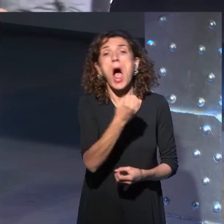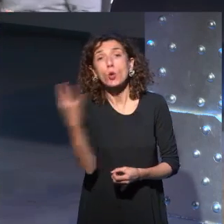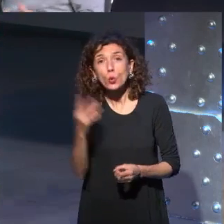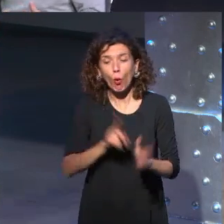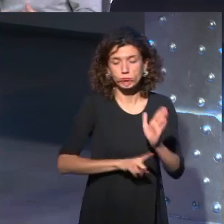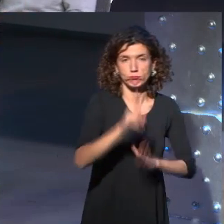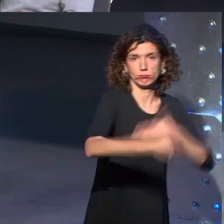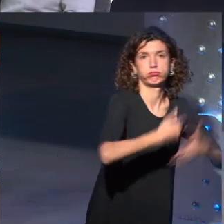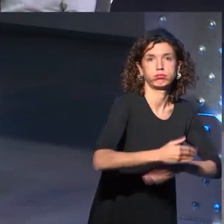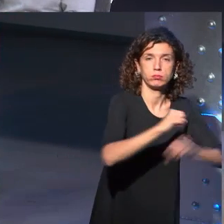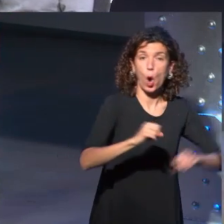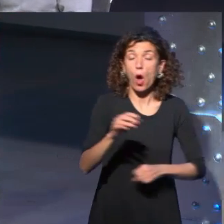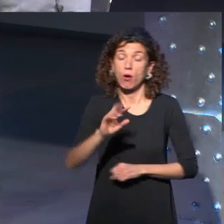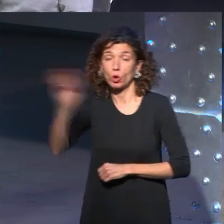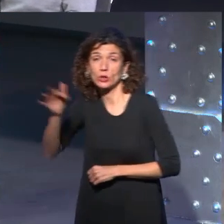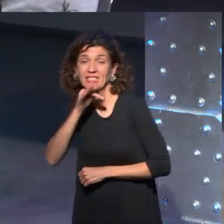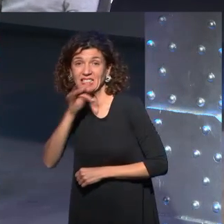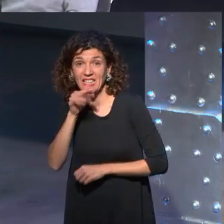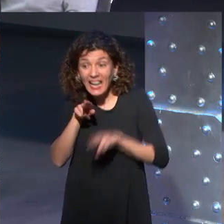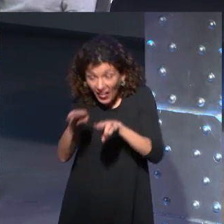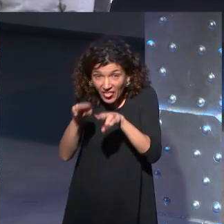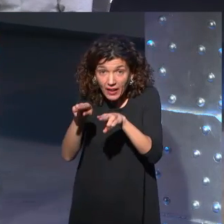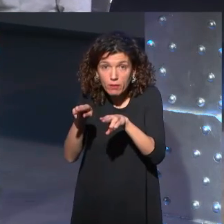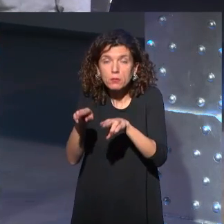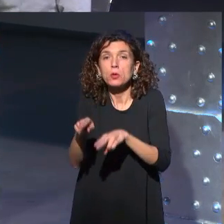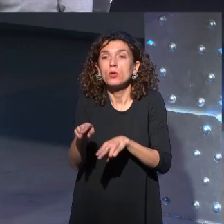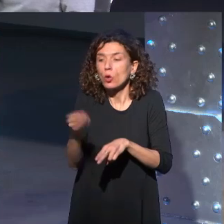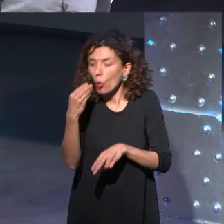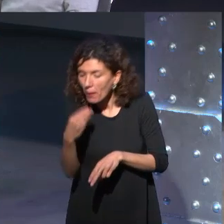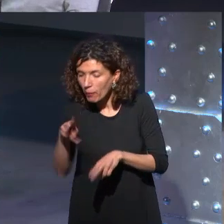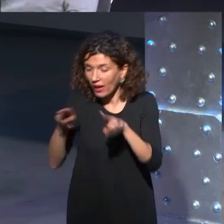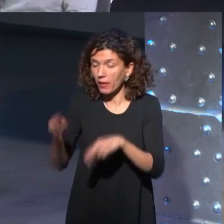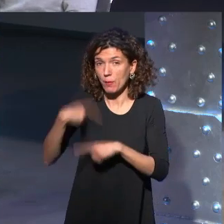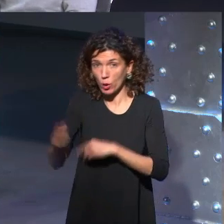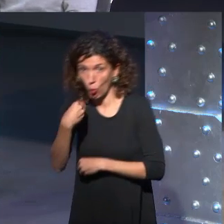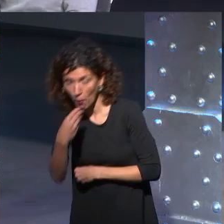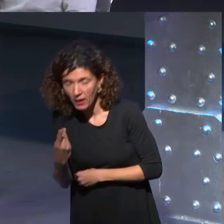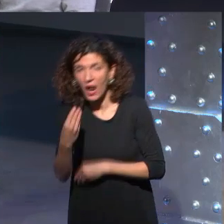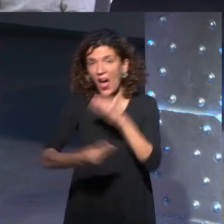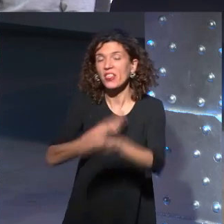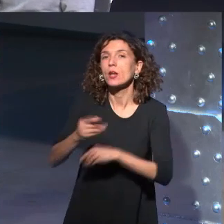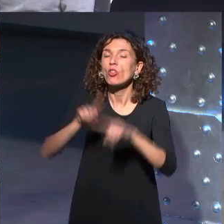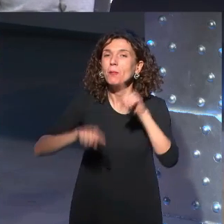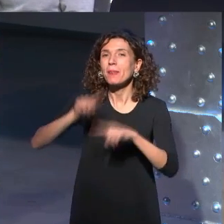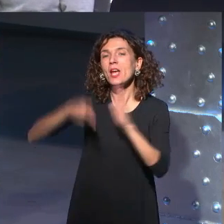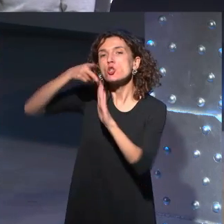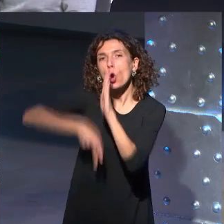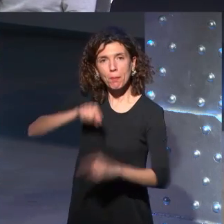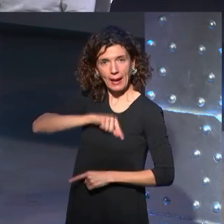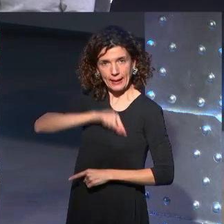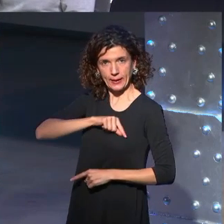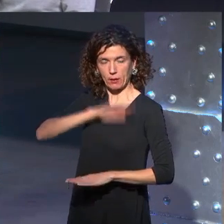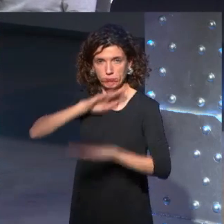no. Entonces, cazar, comer lo que te cazas, hacerlo de acuerdo a unas normas